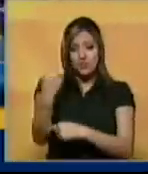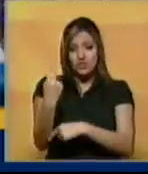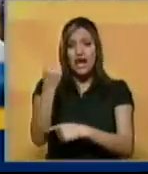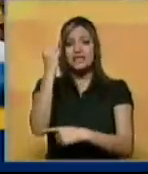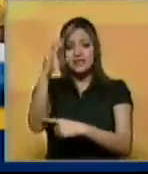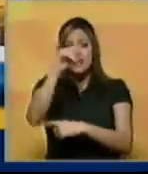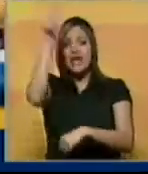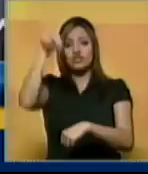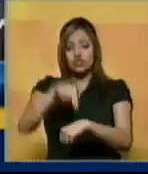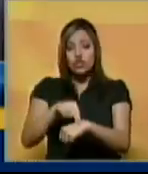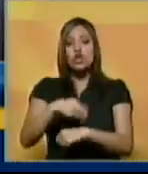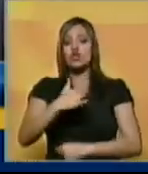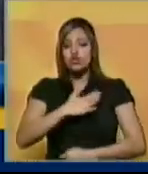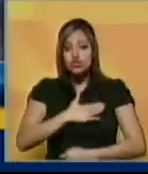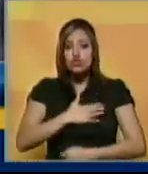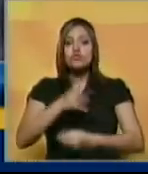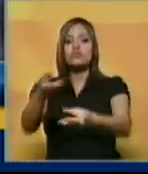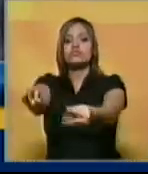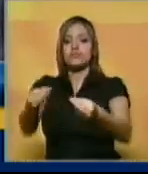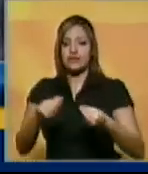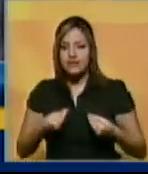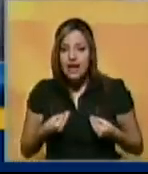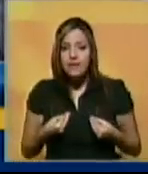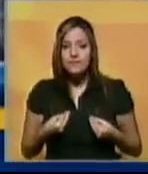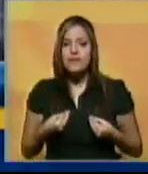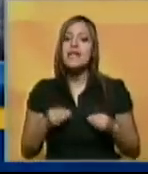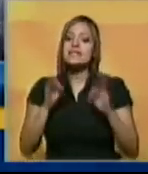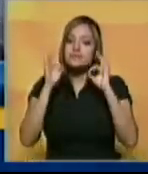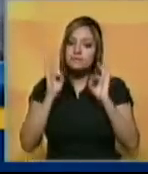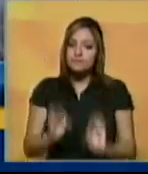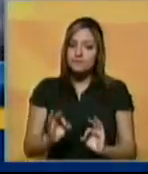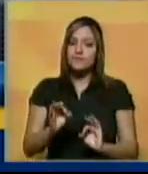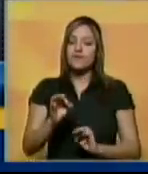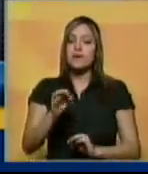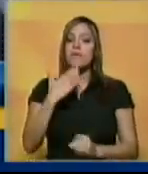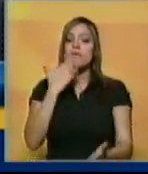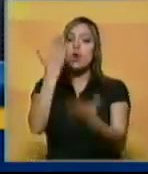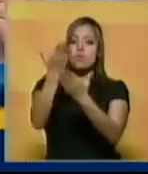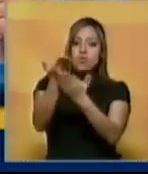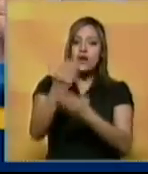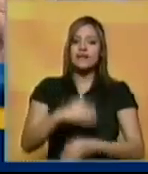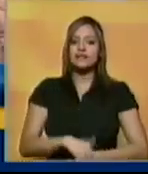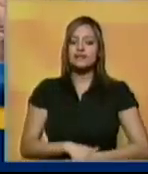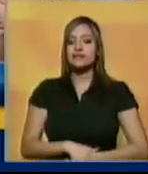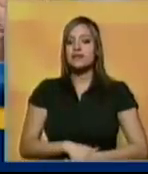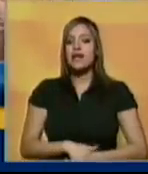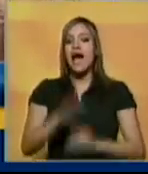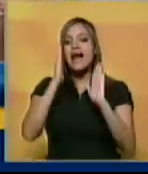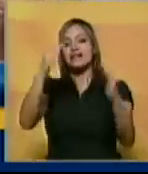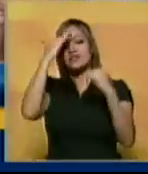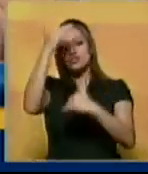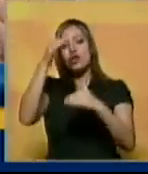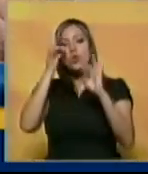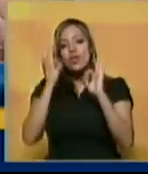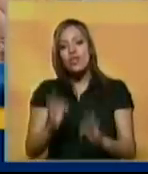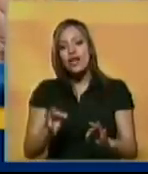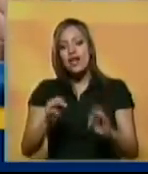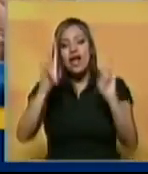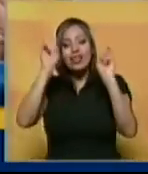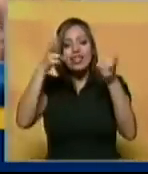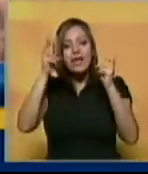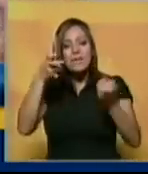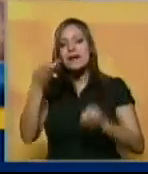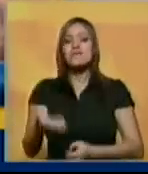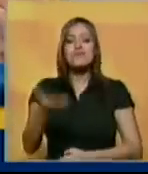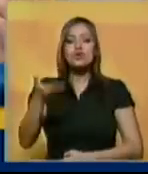Asamblea Nacional estamos recibiendo precisamente esta propuesta de ser oído, de escuchar, que la seguridad sea un tema de